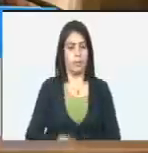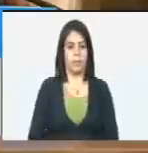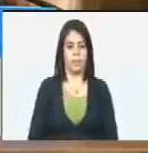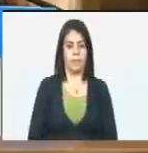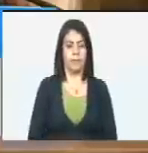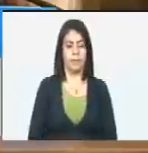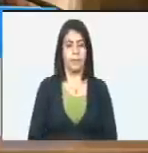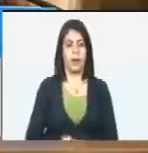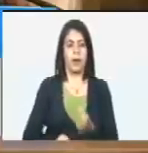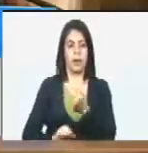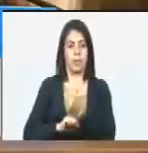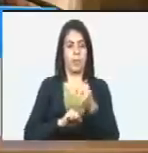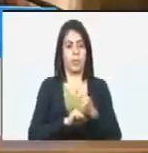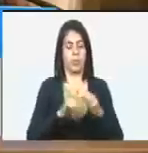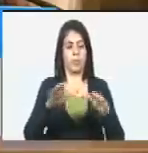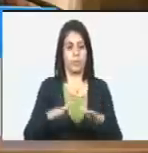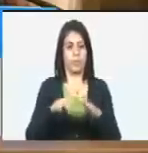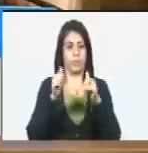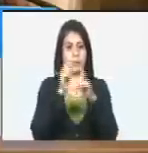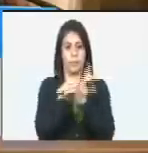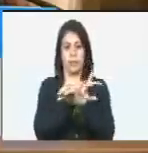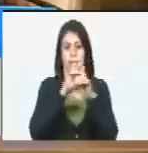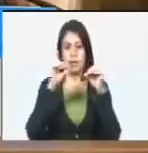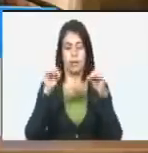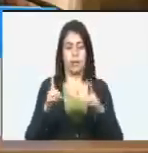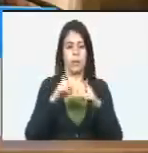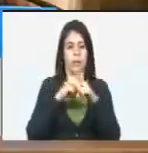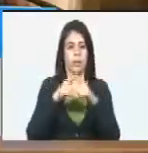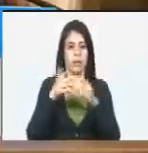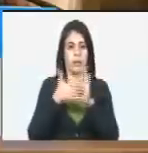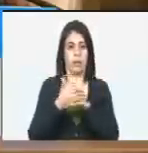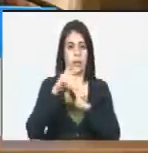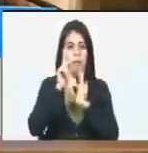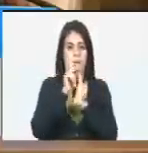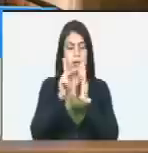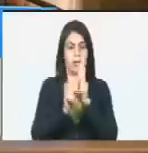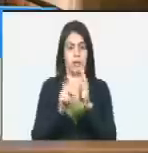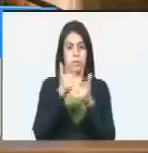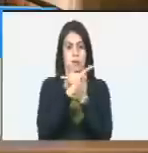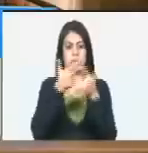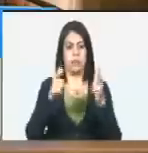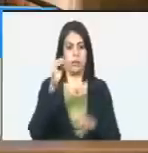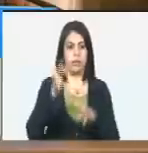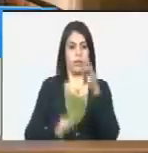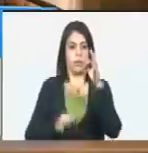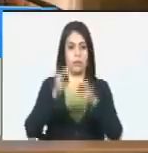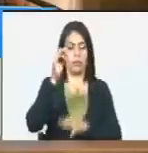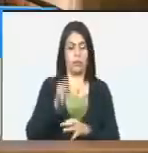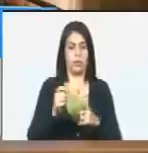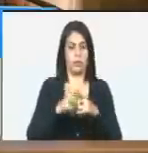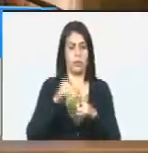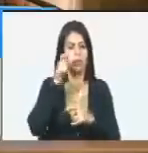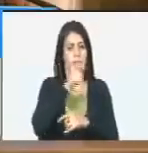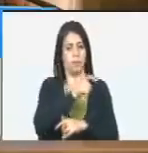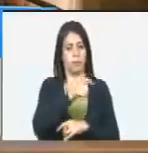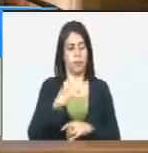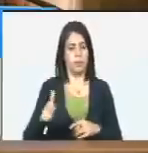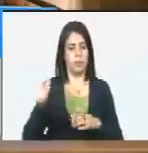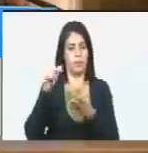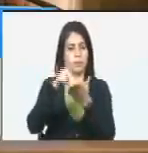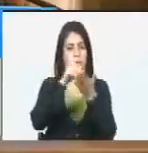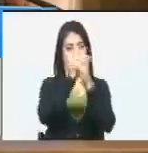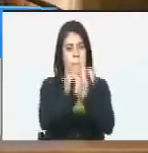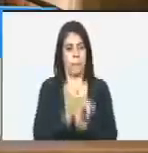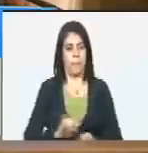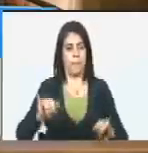del rescate de la democracia, bajo los principios de libertad, justicia, soberanía e independencia consagrados en